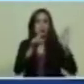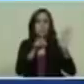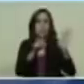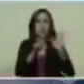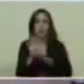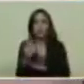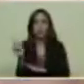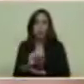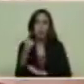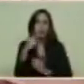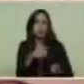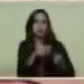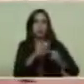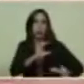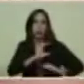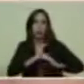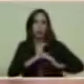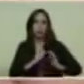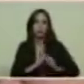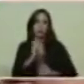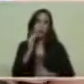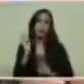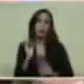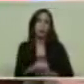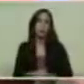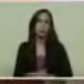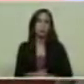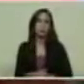aguinaldo? Mimú, por ejemplo.